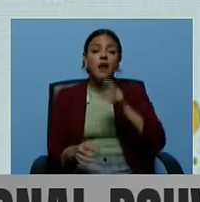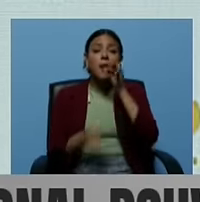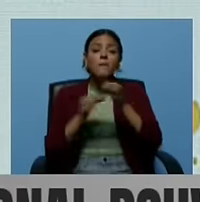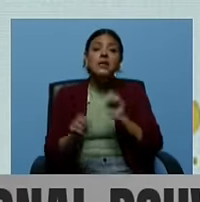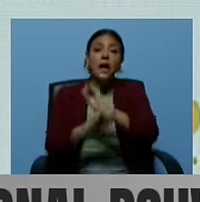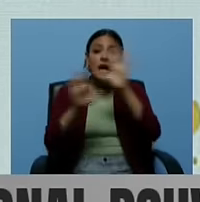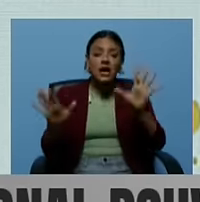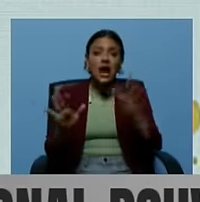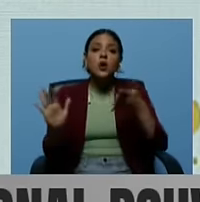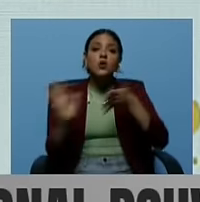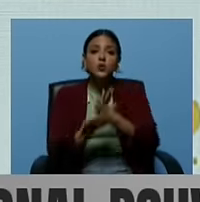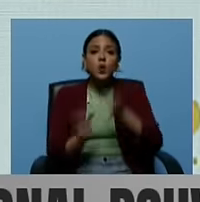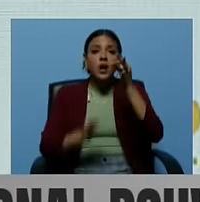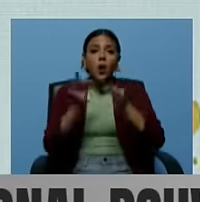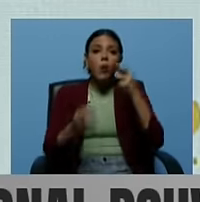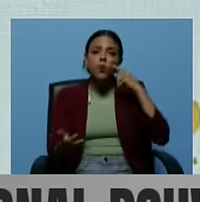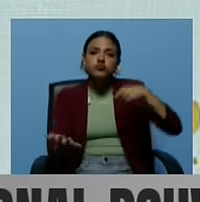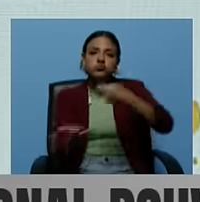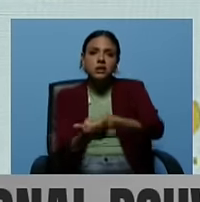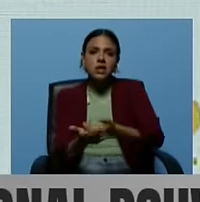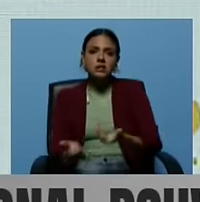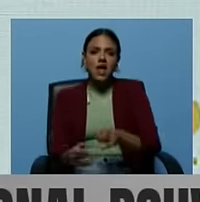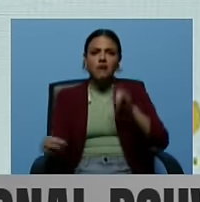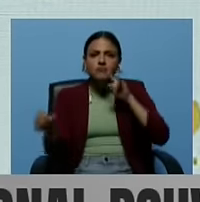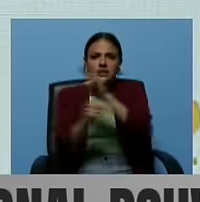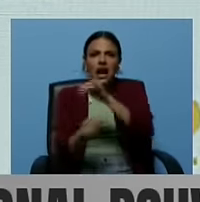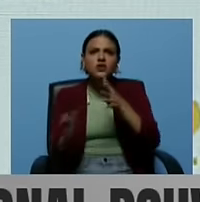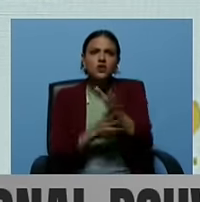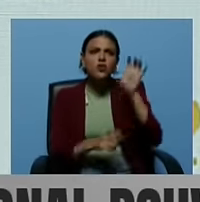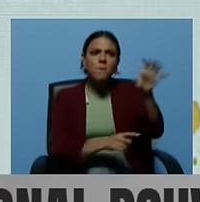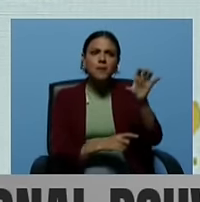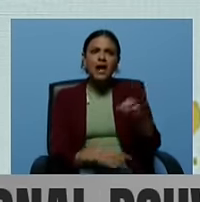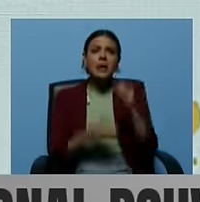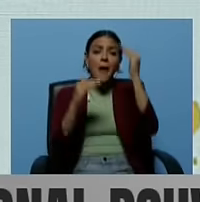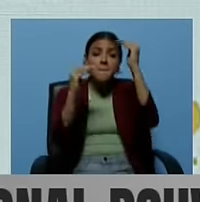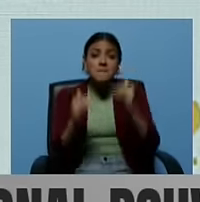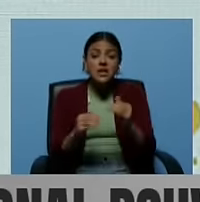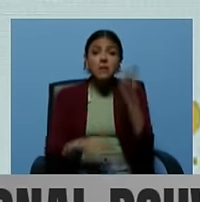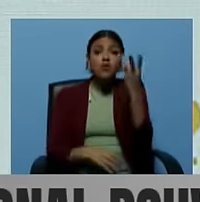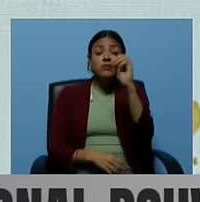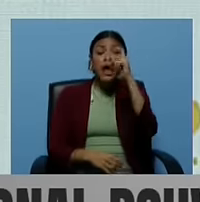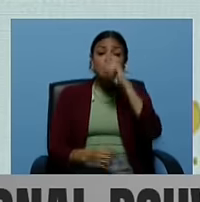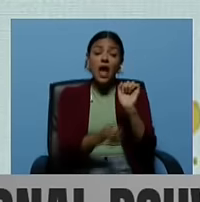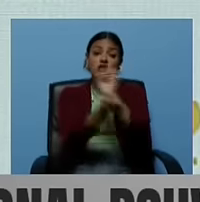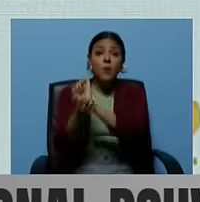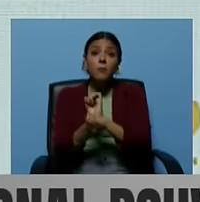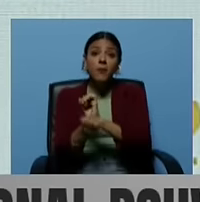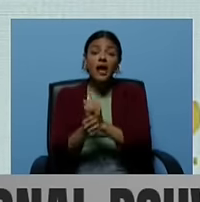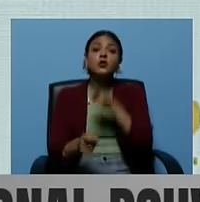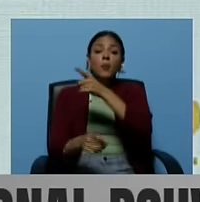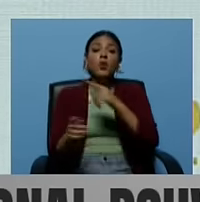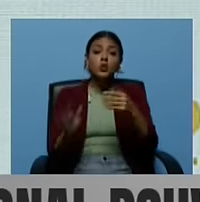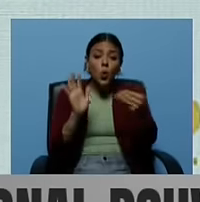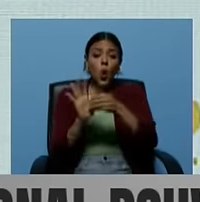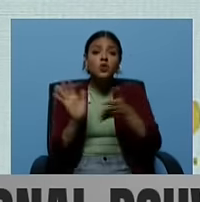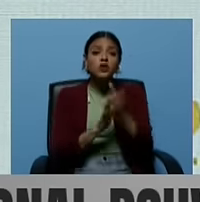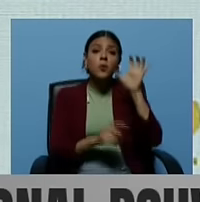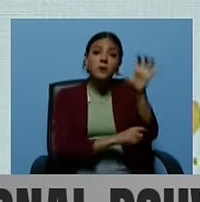sus cuentas ante la justicia. Traición a la patria, mínimo 30 años es lo que da, es la cuota por traición a la